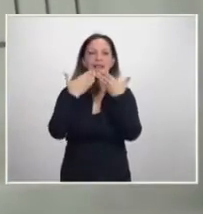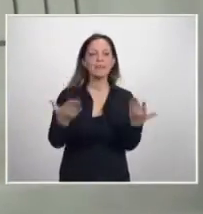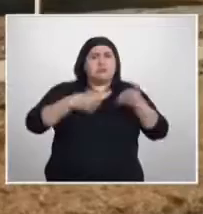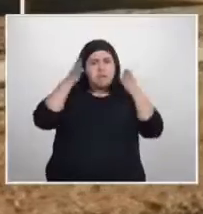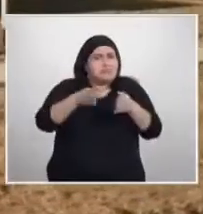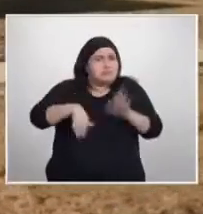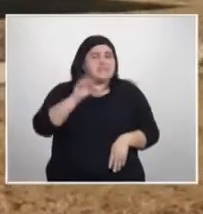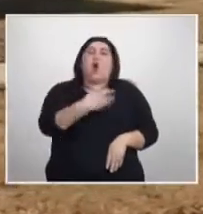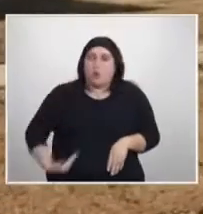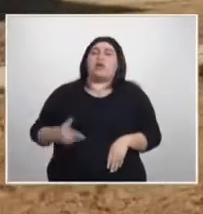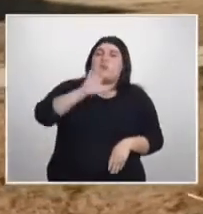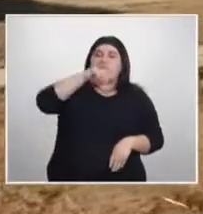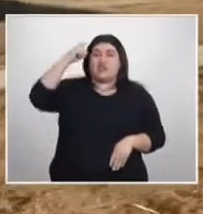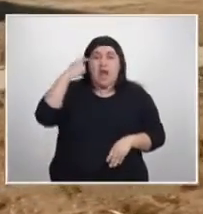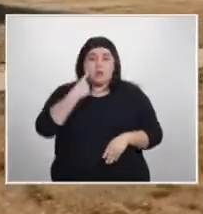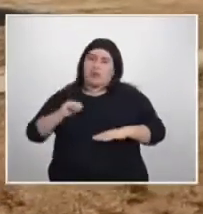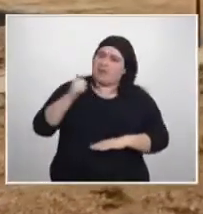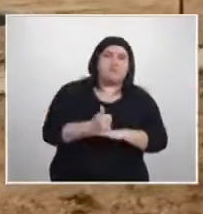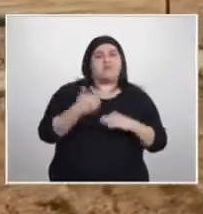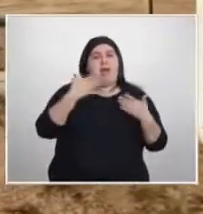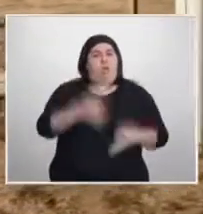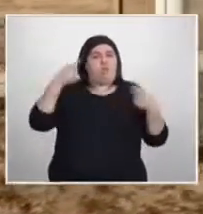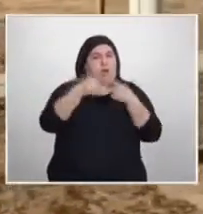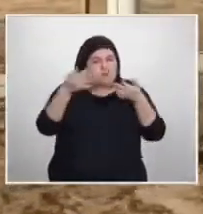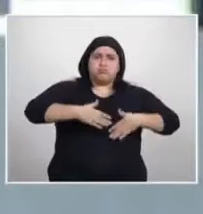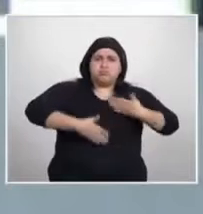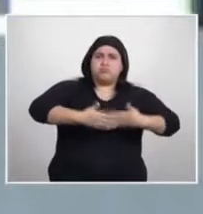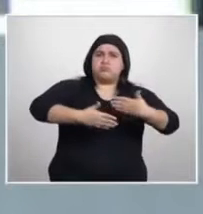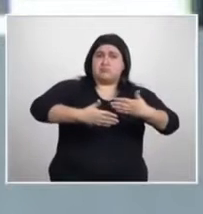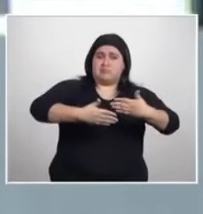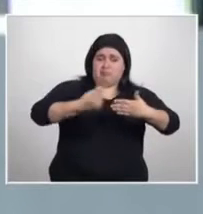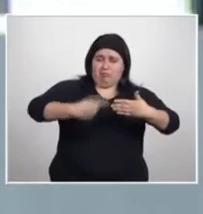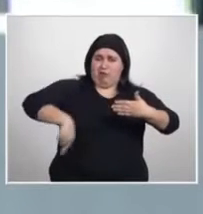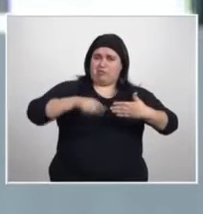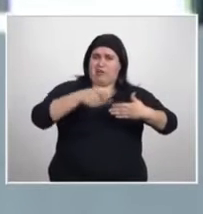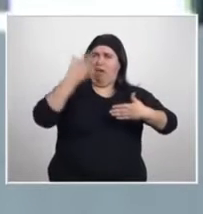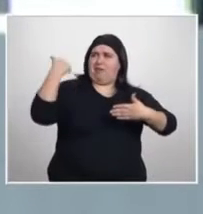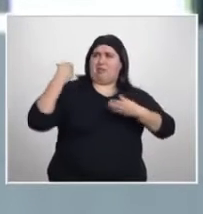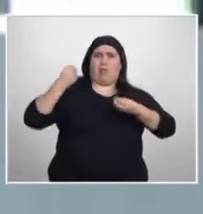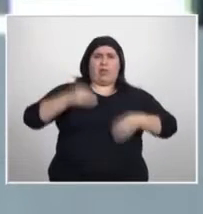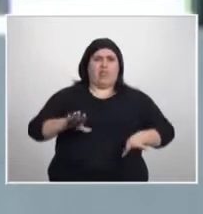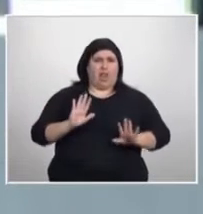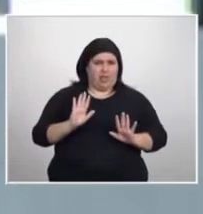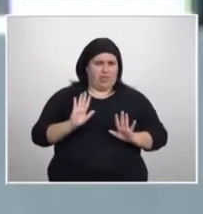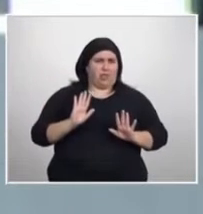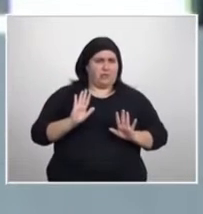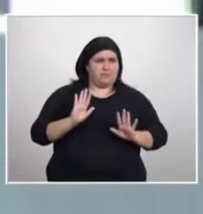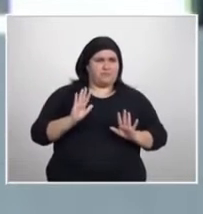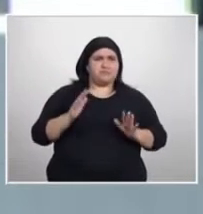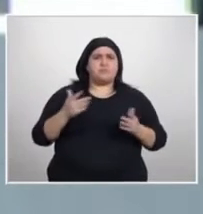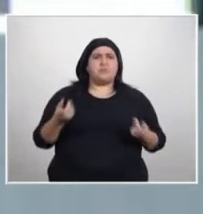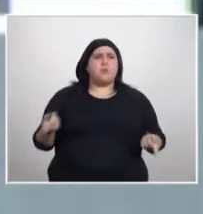más difícil poner en marcha algo que se ha abandonado, ponerlo a funcionar de nuevo,